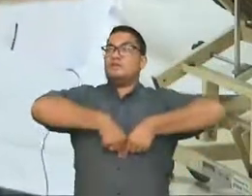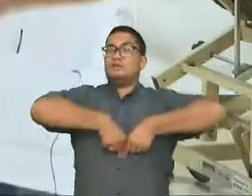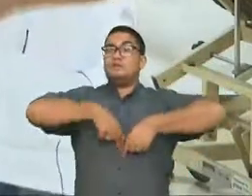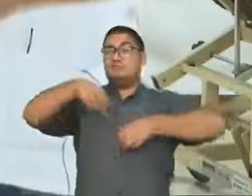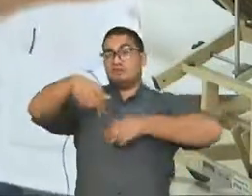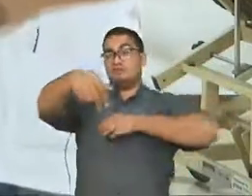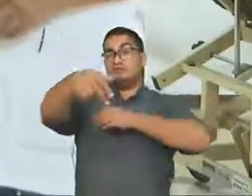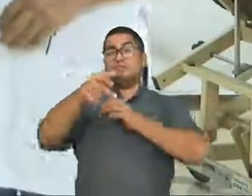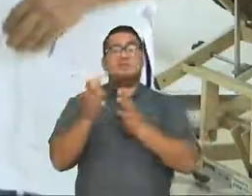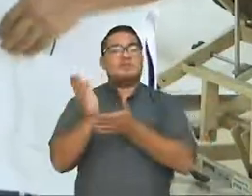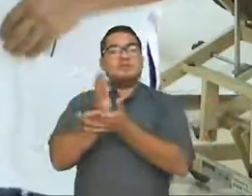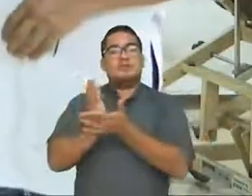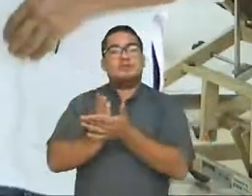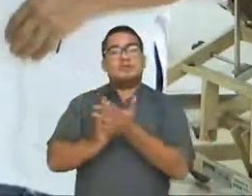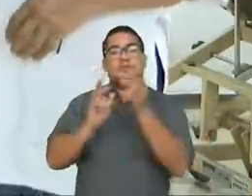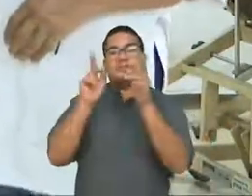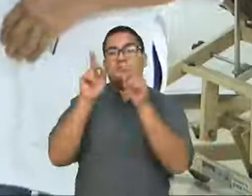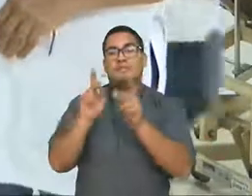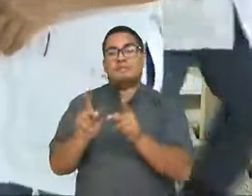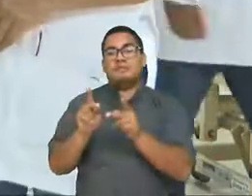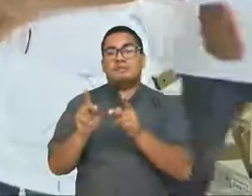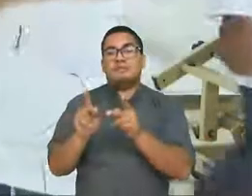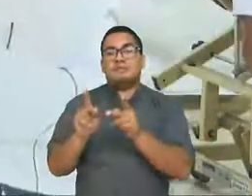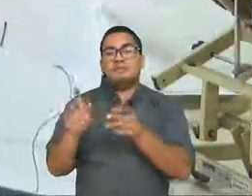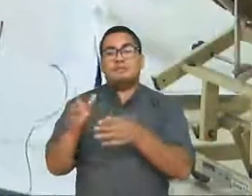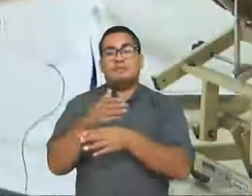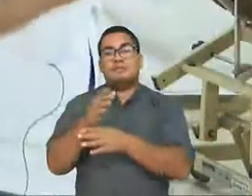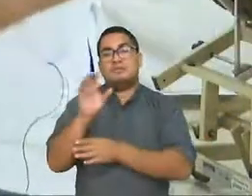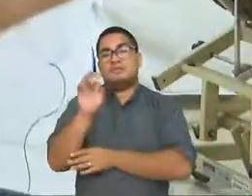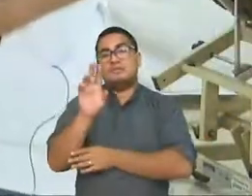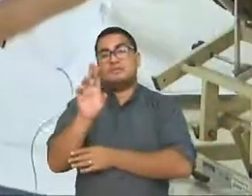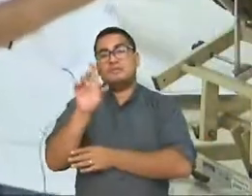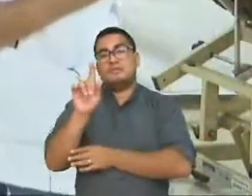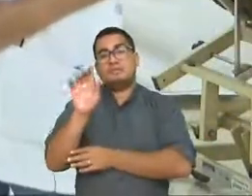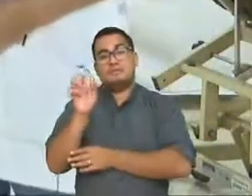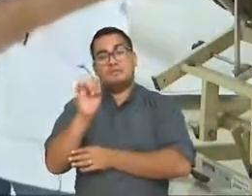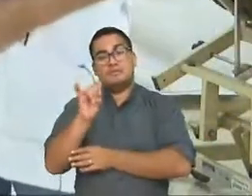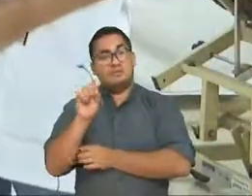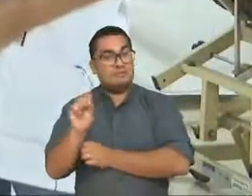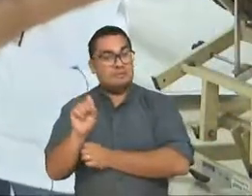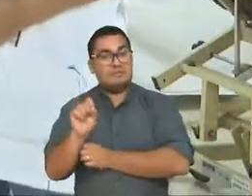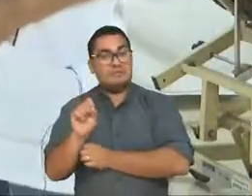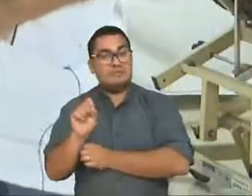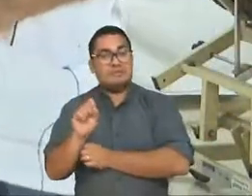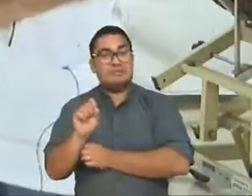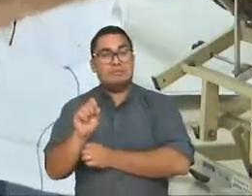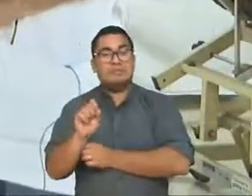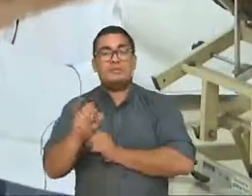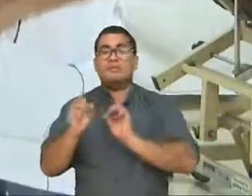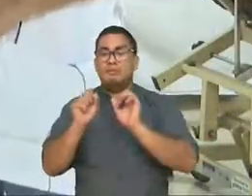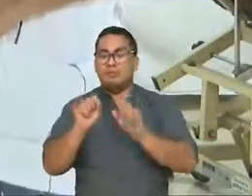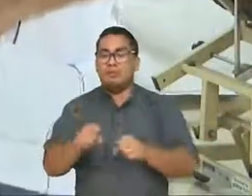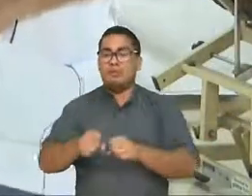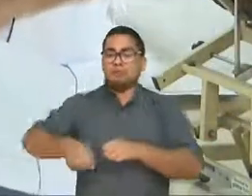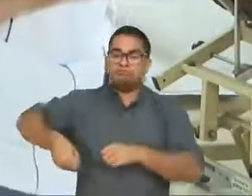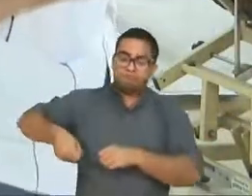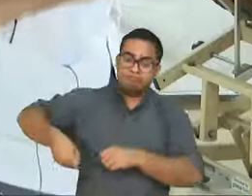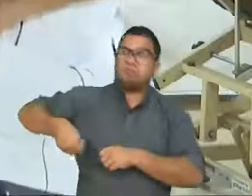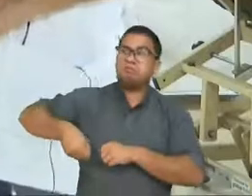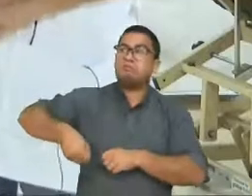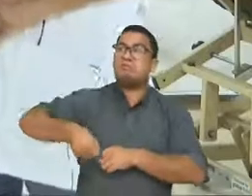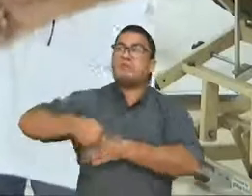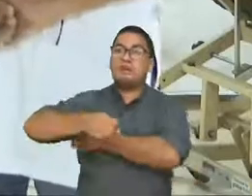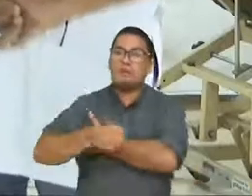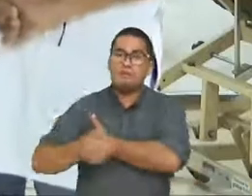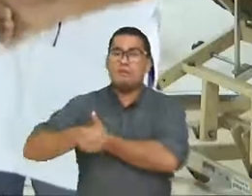un miembro superior y solo se le pone una órtesis para un miembro y no para los dos. En este caso puede ser un bastón o una muleta. No,